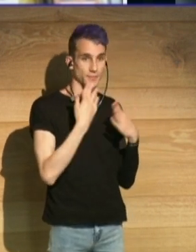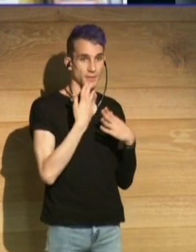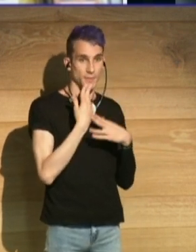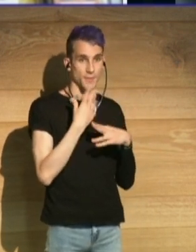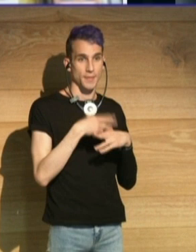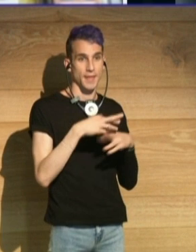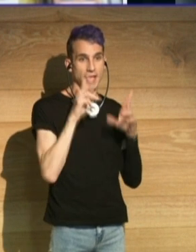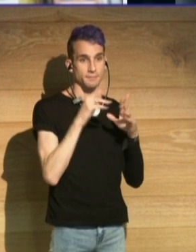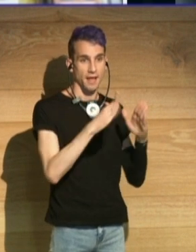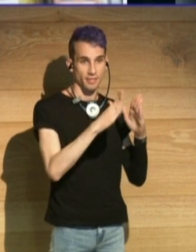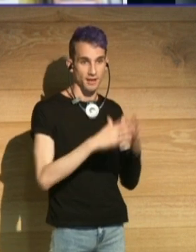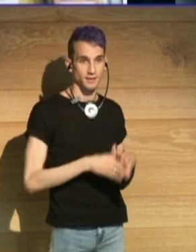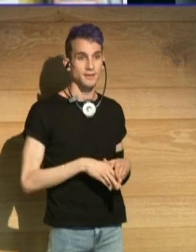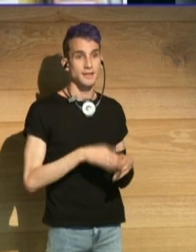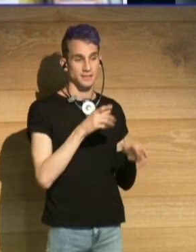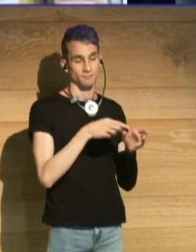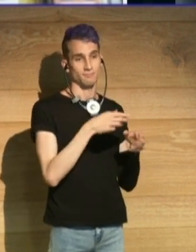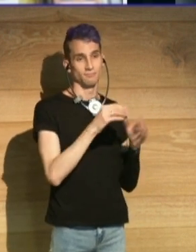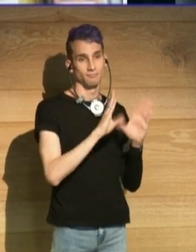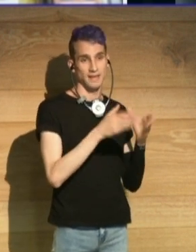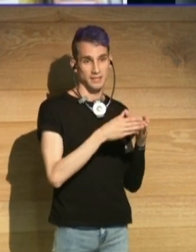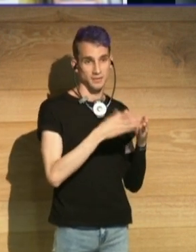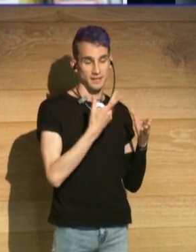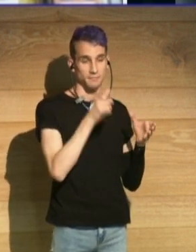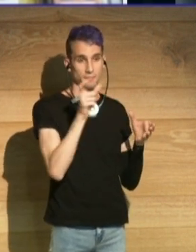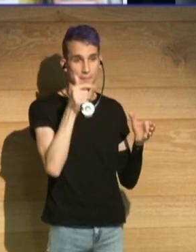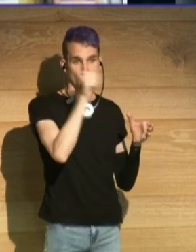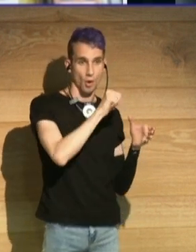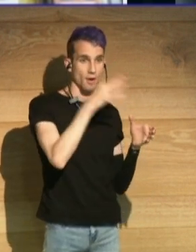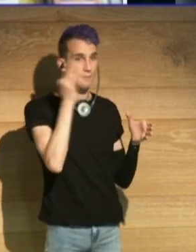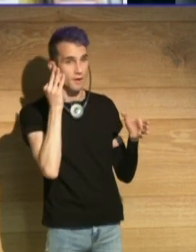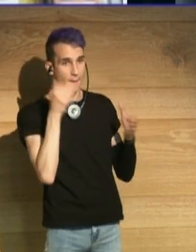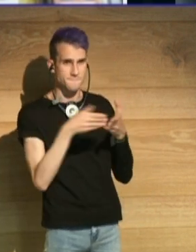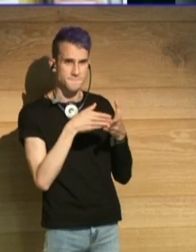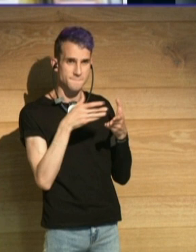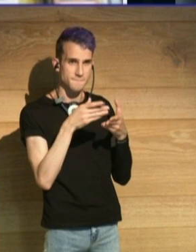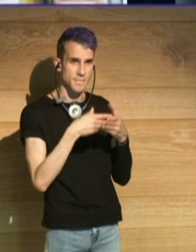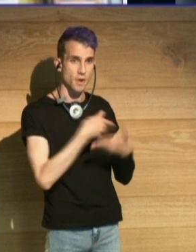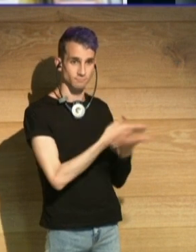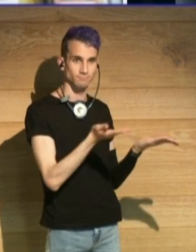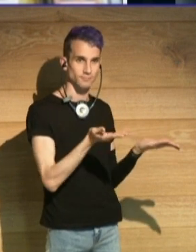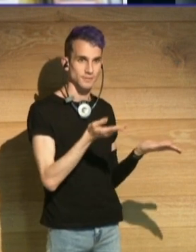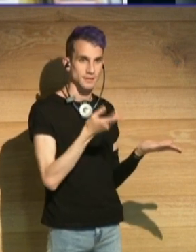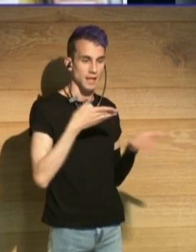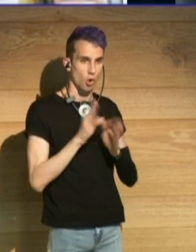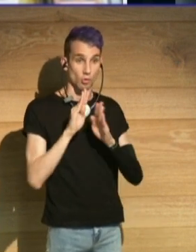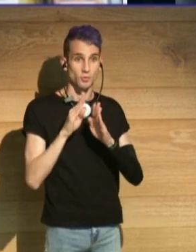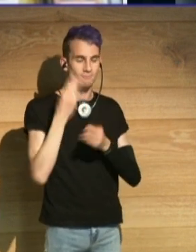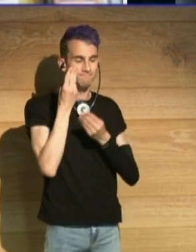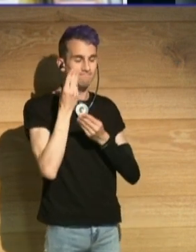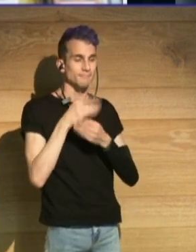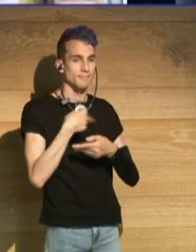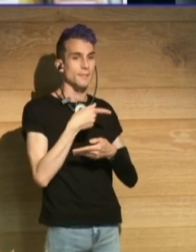de la convicción de millones de mujeres y hombres que la vida de nuestros hijos, de sus hijos, hubiera sido mejor que la existencia